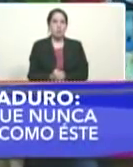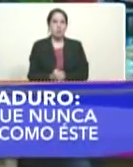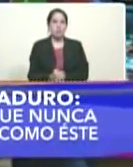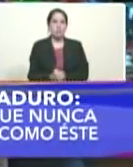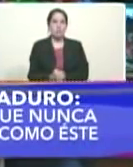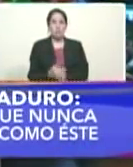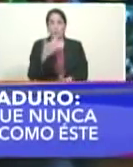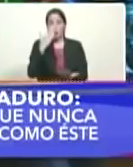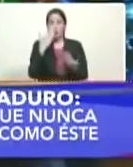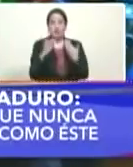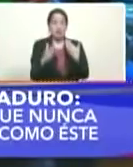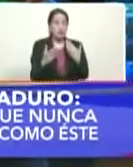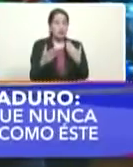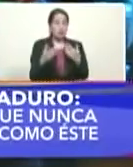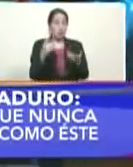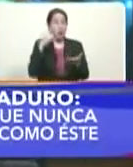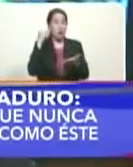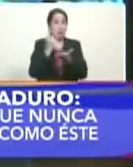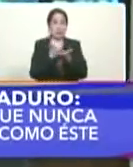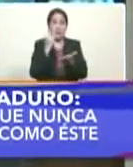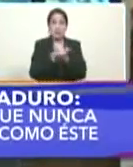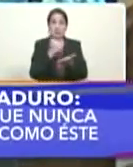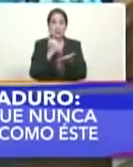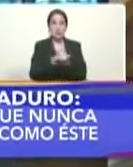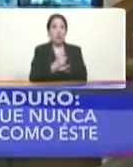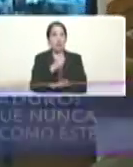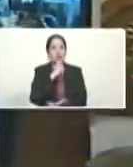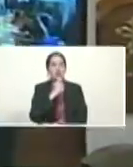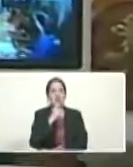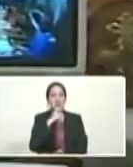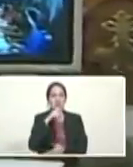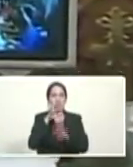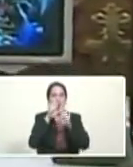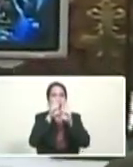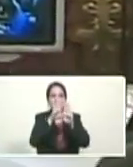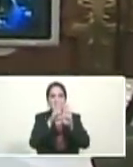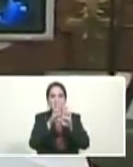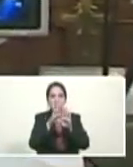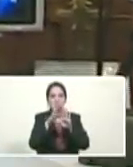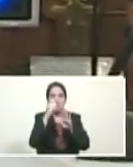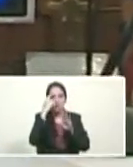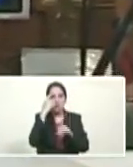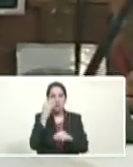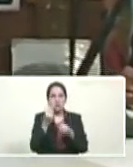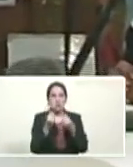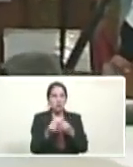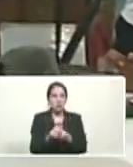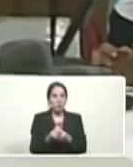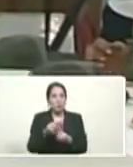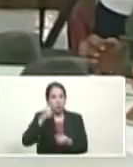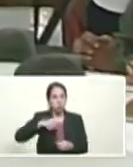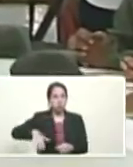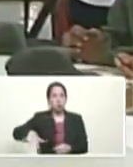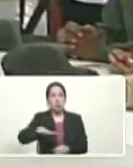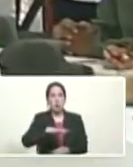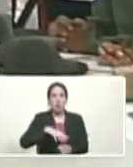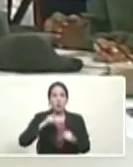ante una prueba extrema como ésta se ha demostrado que el poder popular lo puede todo